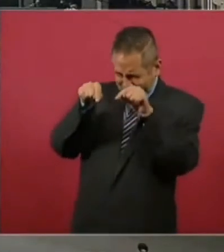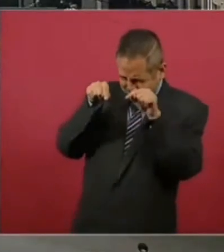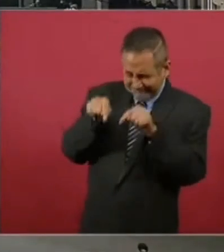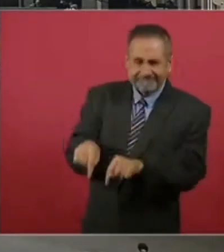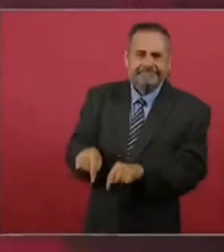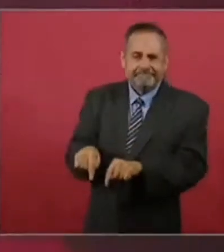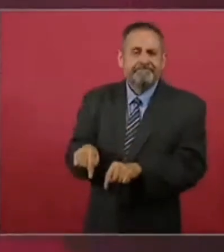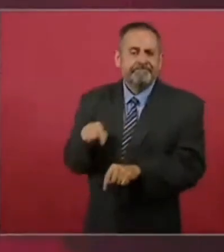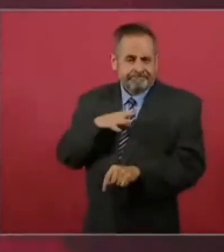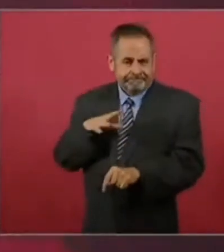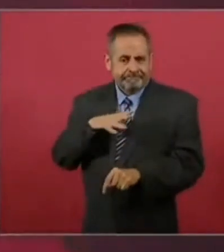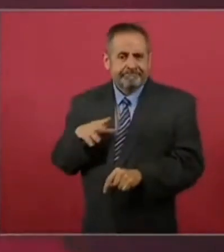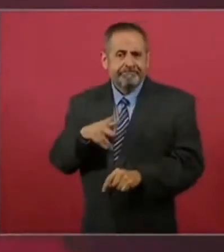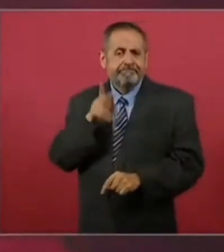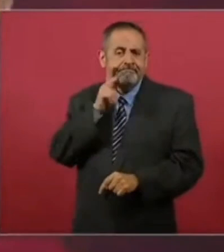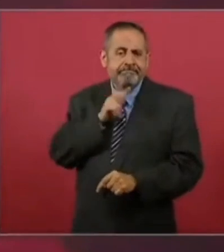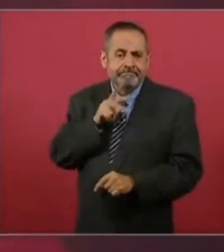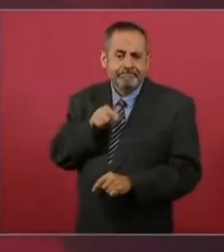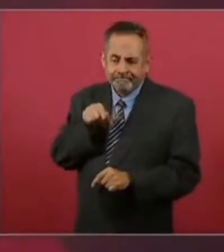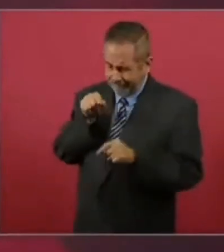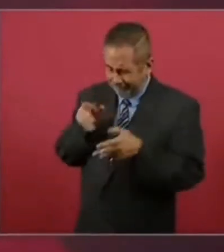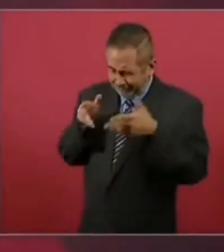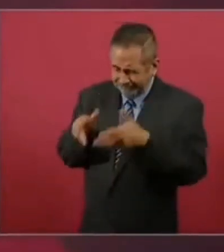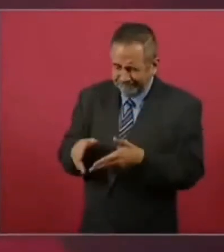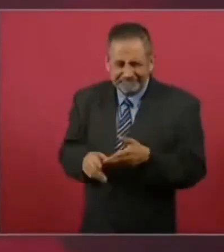vamos a invertir ahí, no